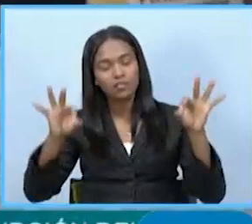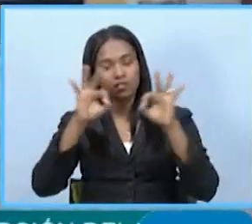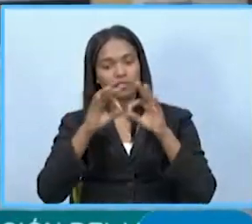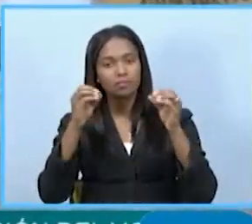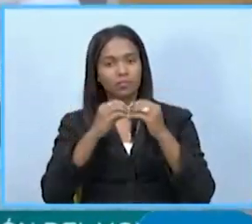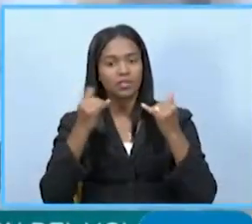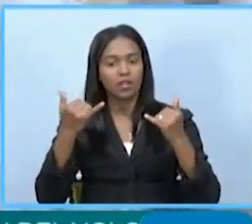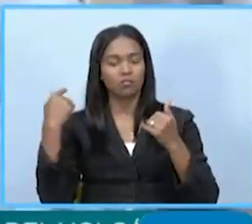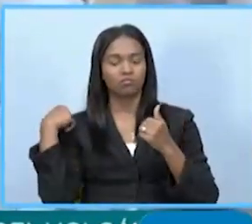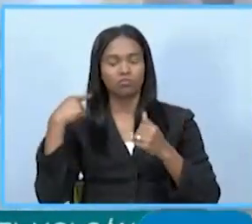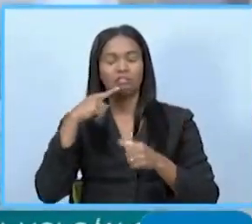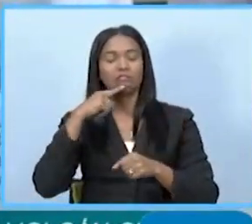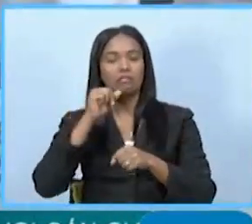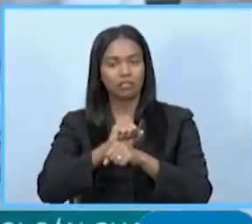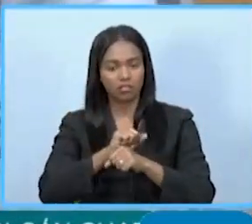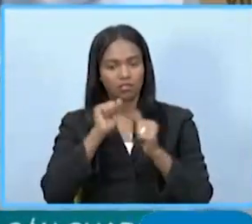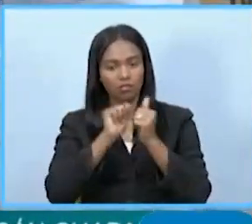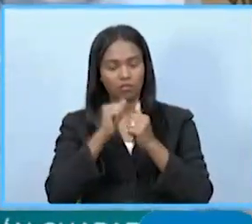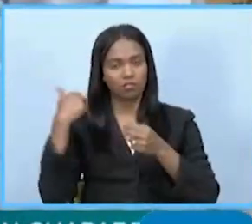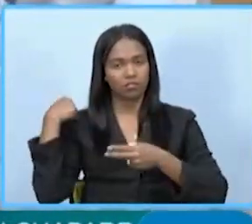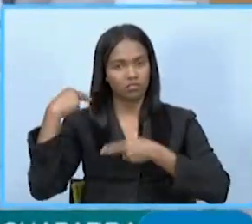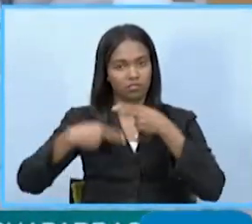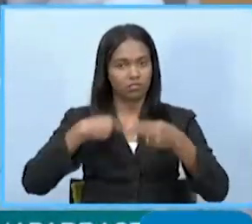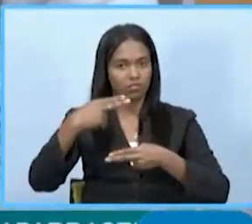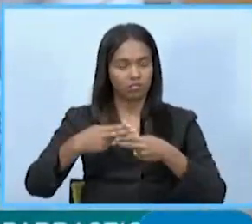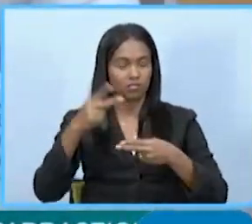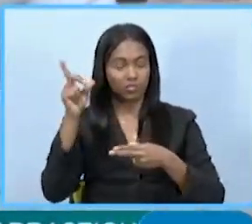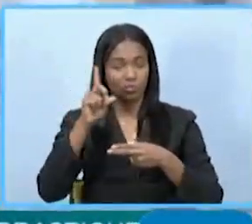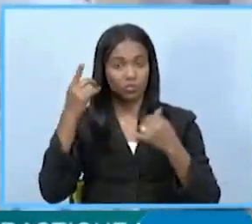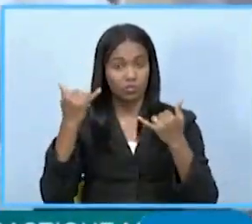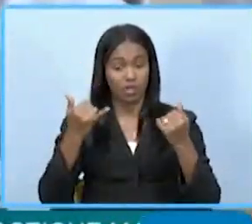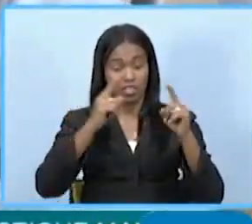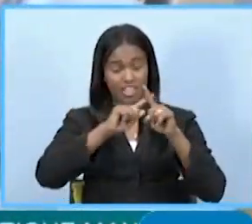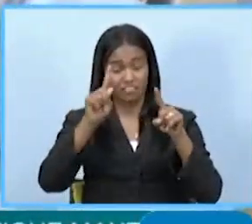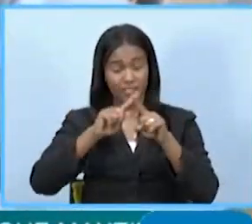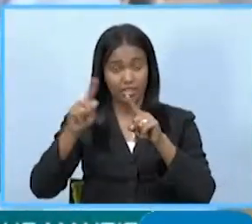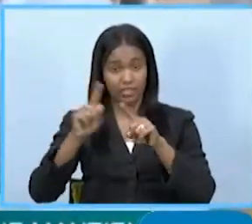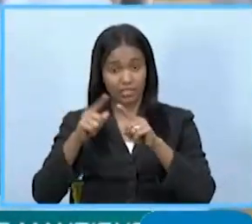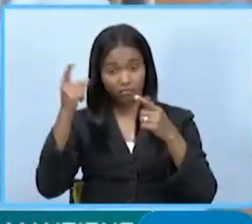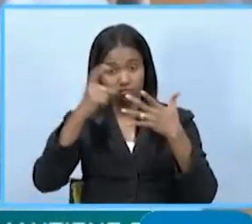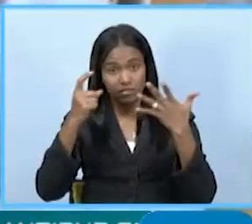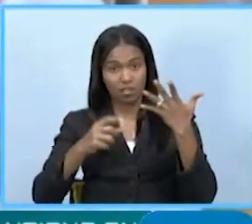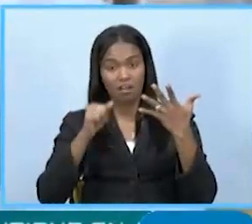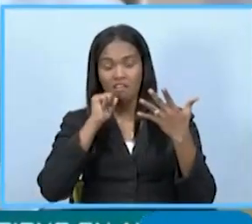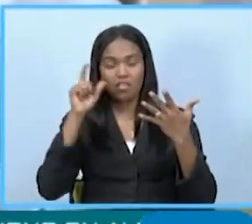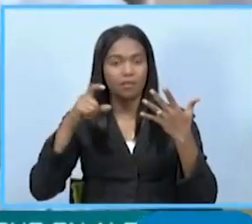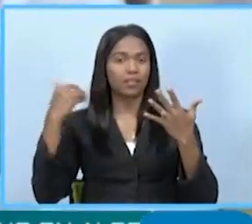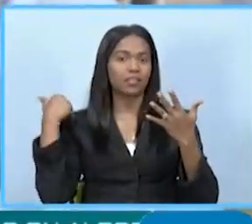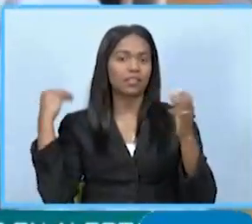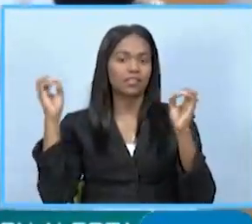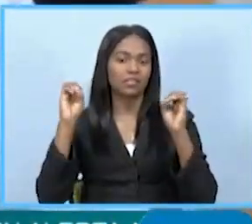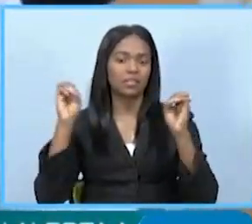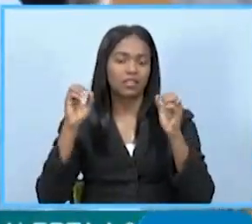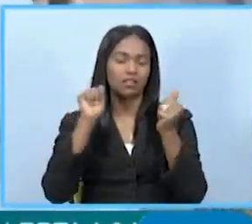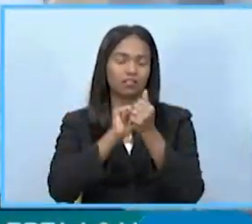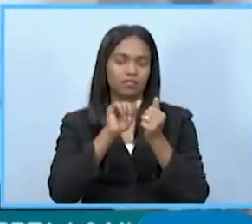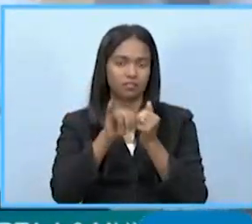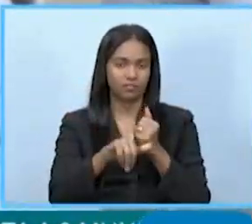un compromiso con la historia, donde la indiferencia no debe tener ningún